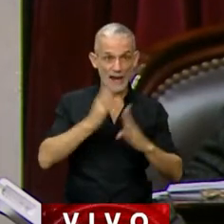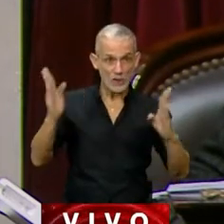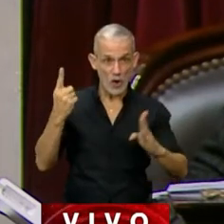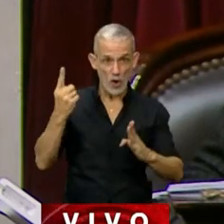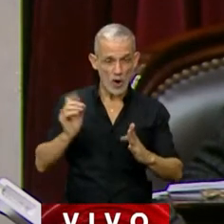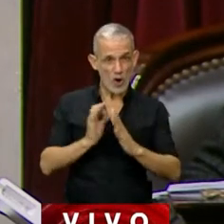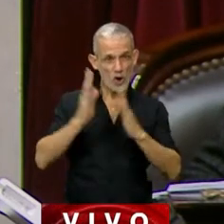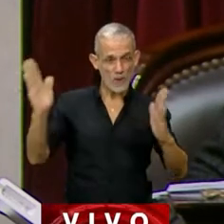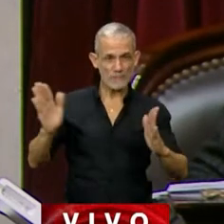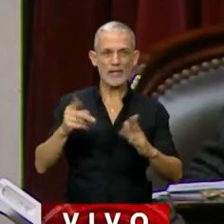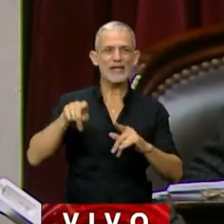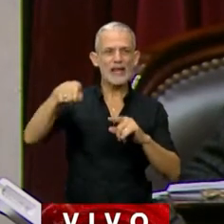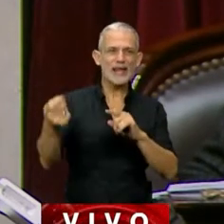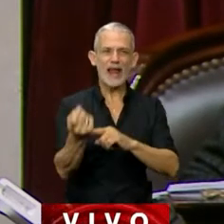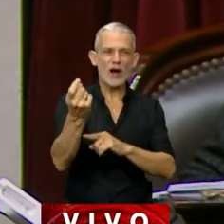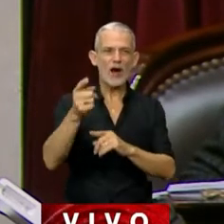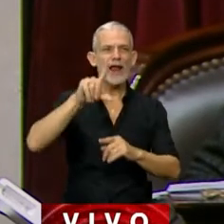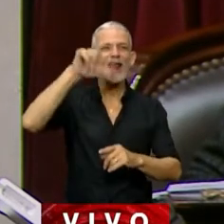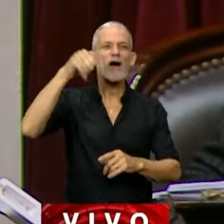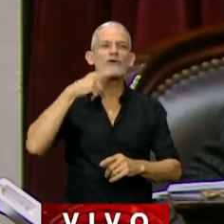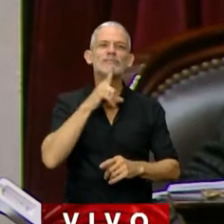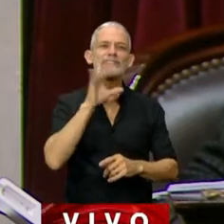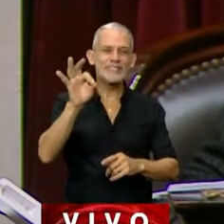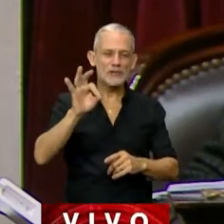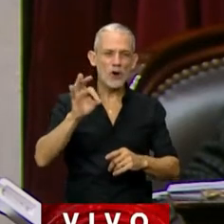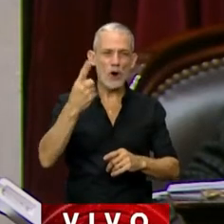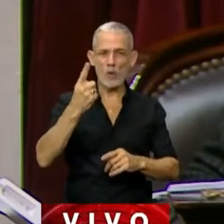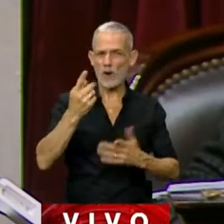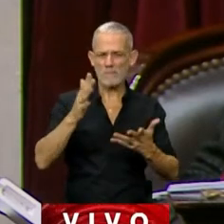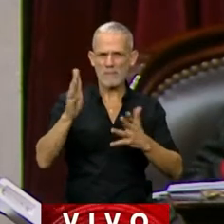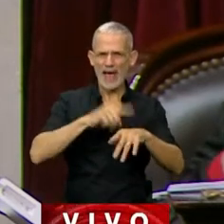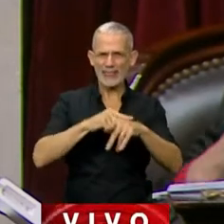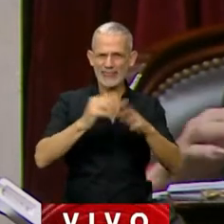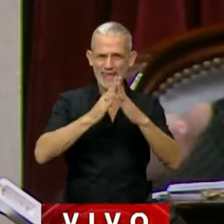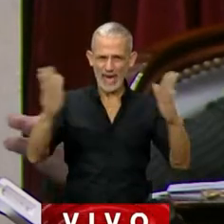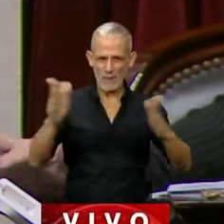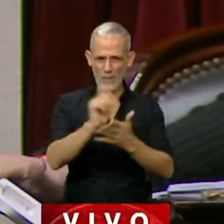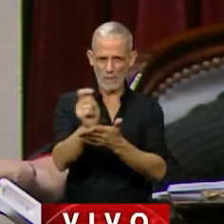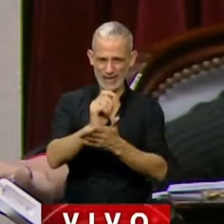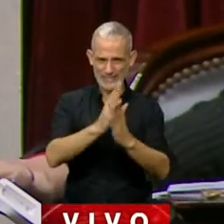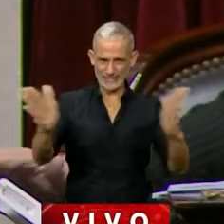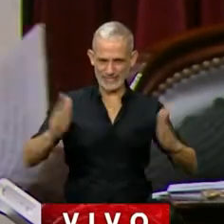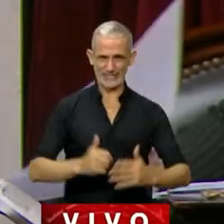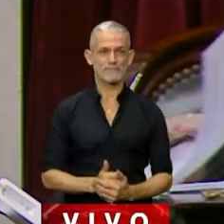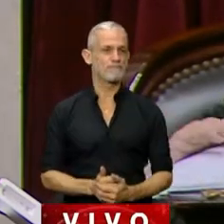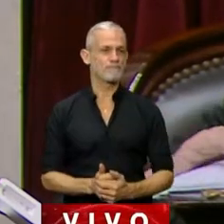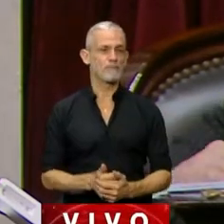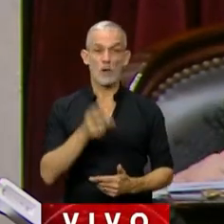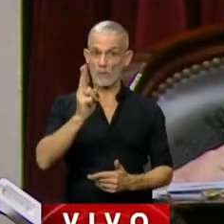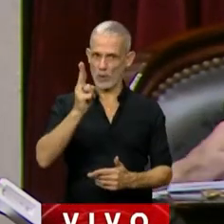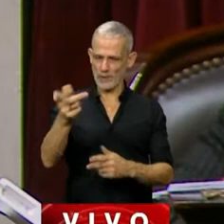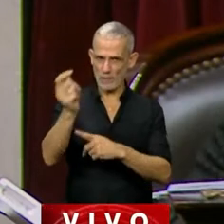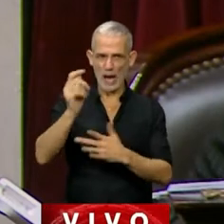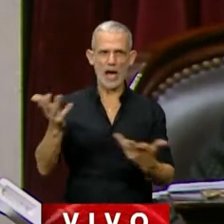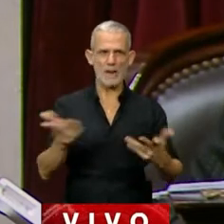merluza, y el langostino tampoco durante una cierta cantidad de meses. Y